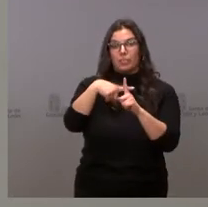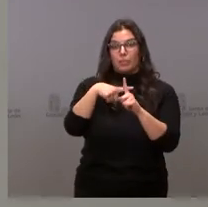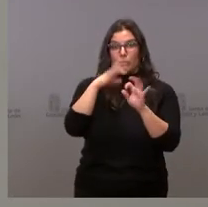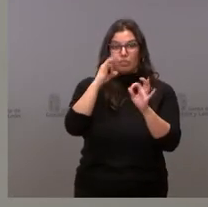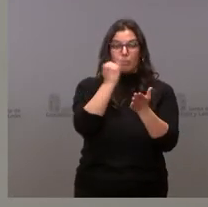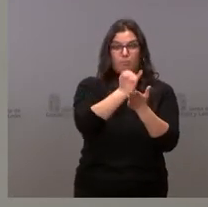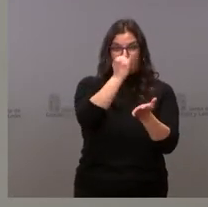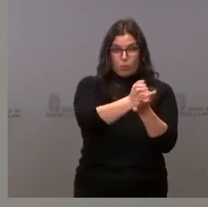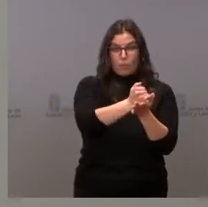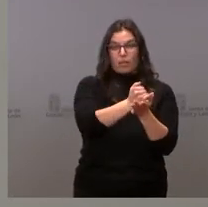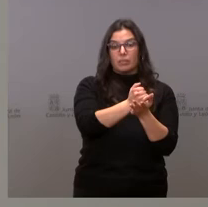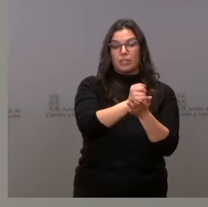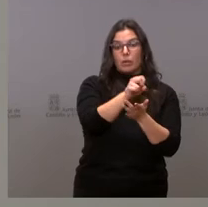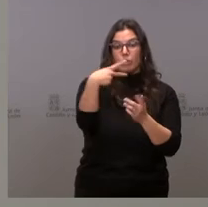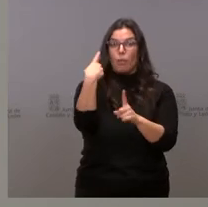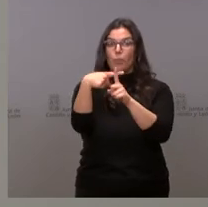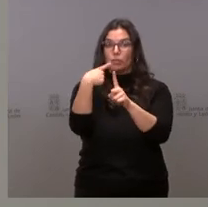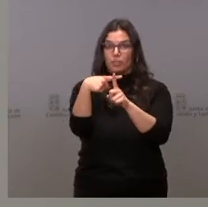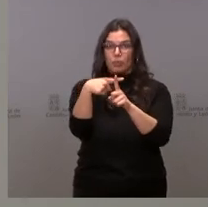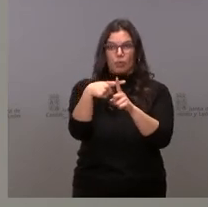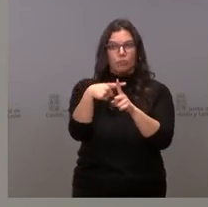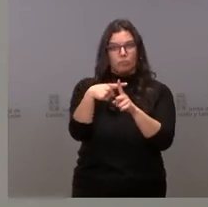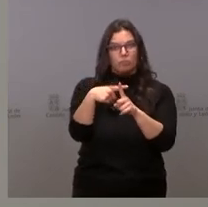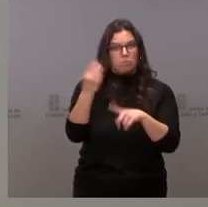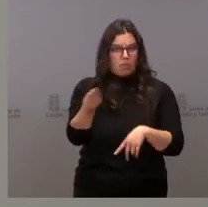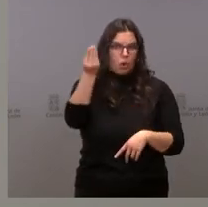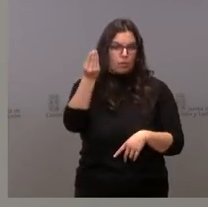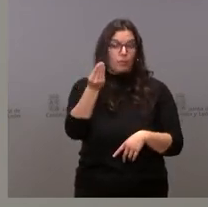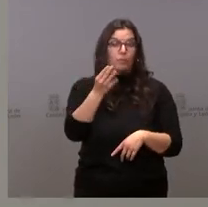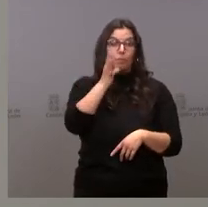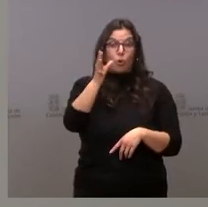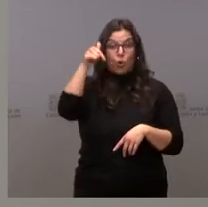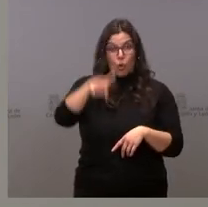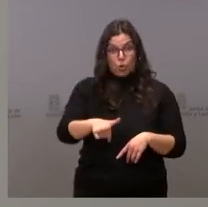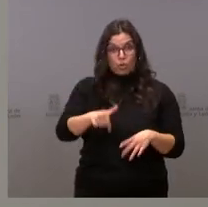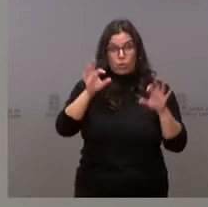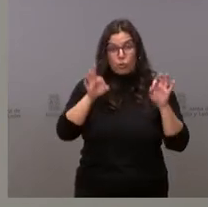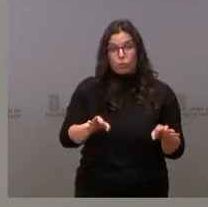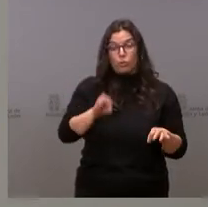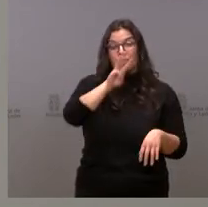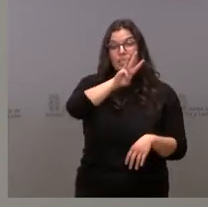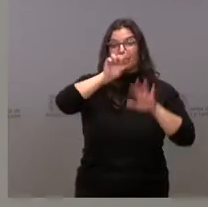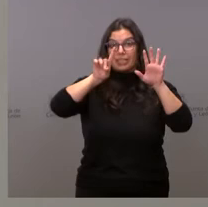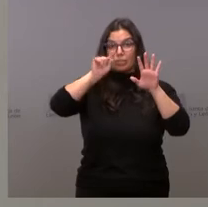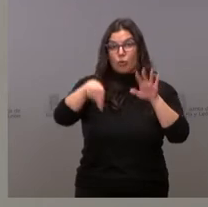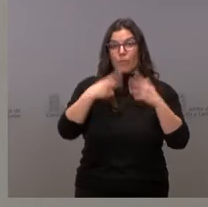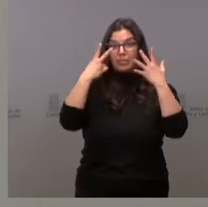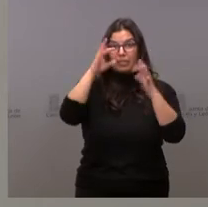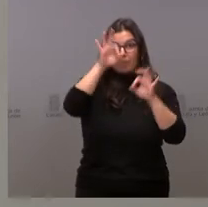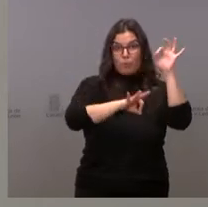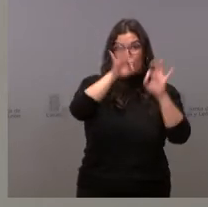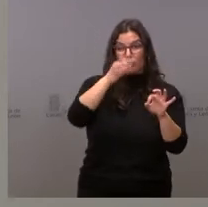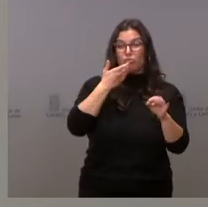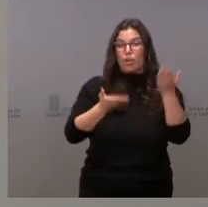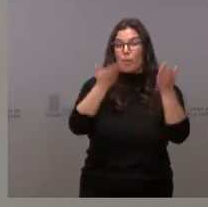shpe de ella muestra una tendencia positiva ya que en el día de hoy es del 36 7% frente al